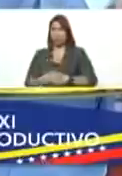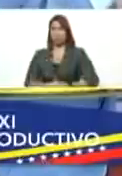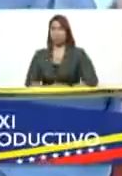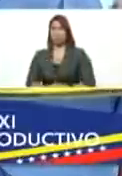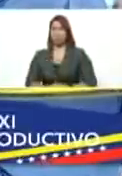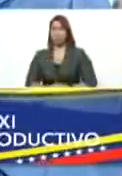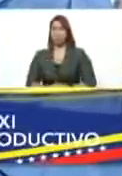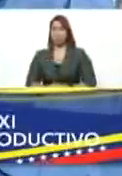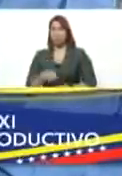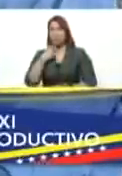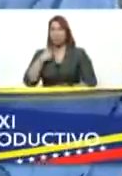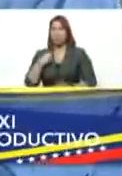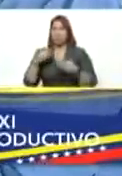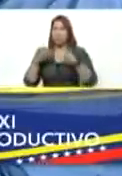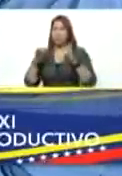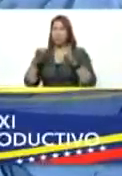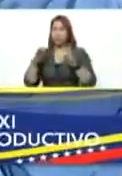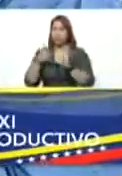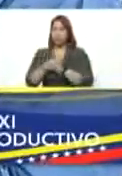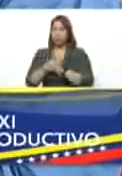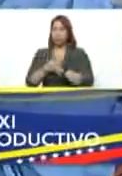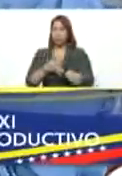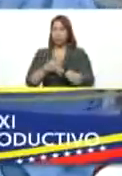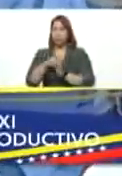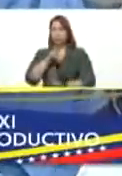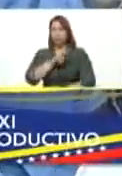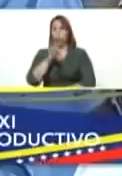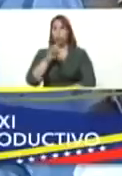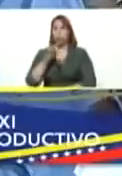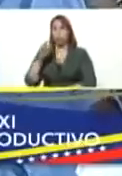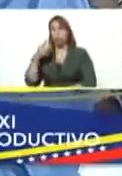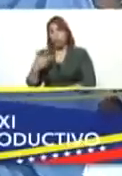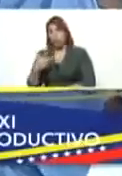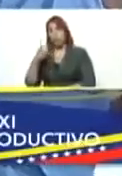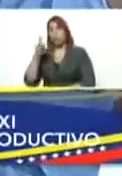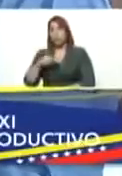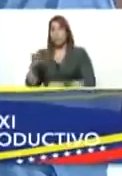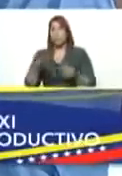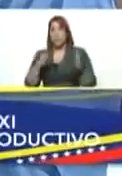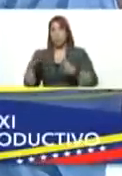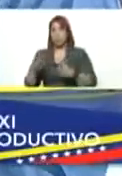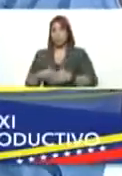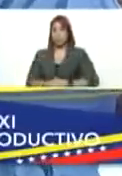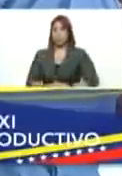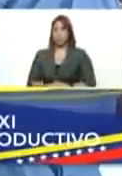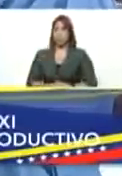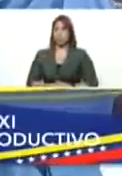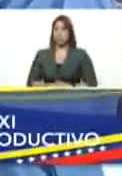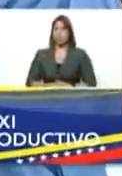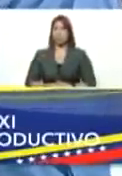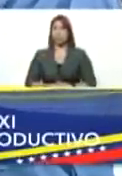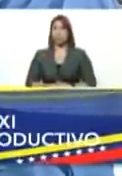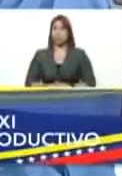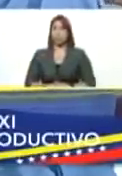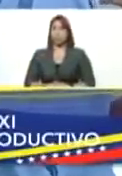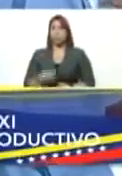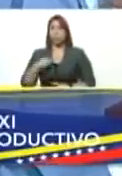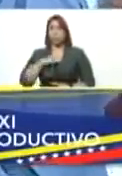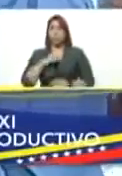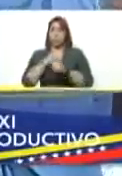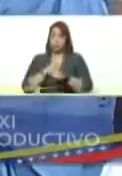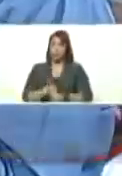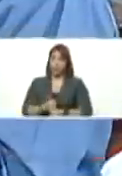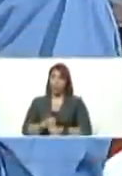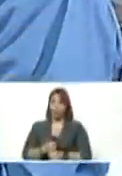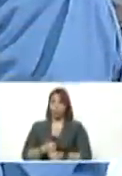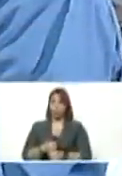nos dice de una instalación entre el 2, 3 y 4 de marzo próximo, donde por supuesto nosotros esperamos contar con su